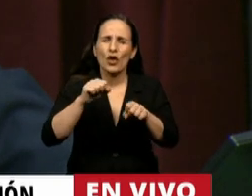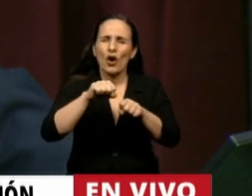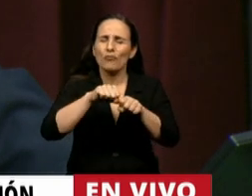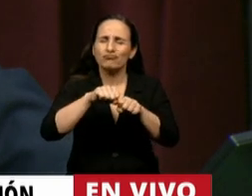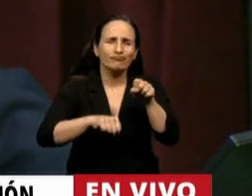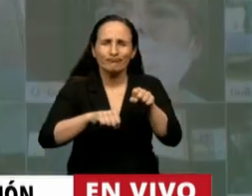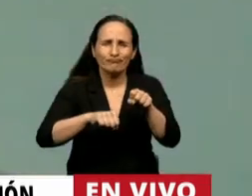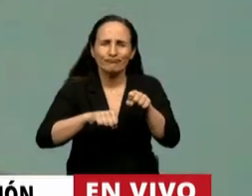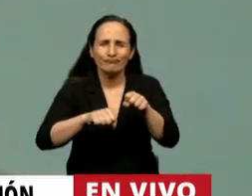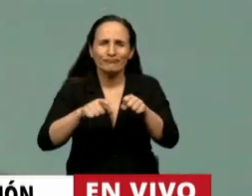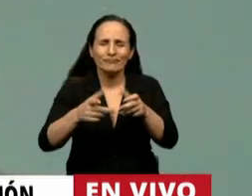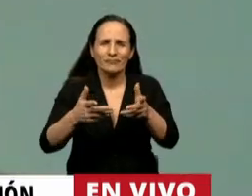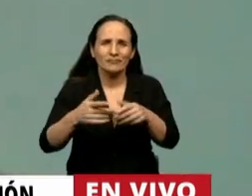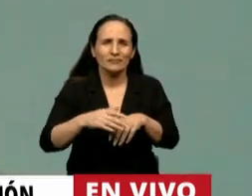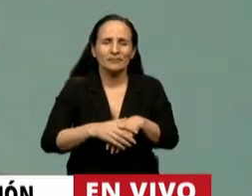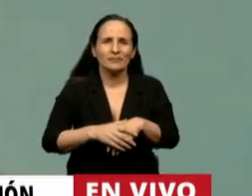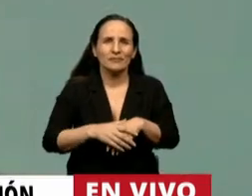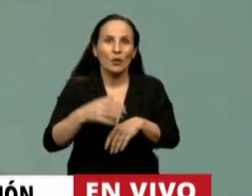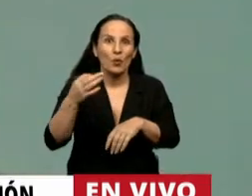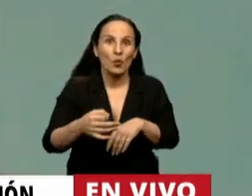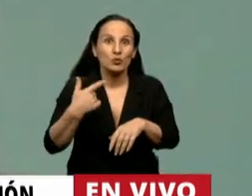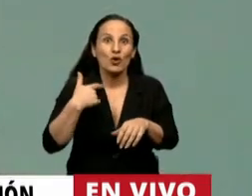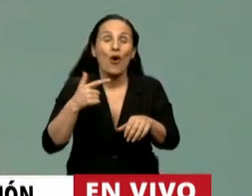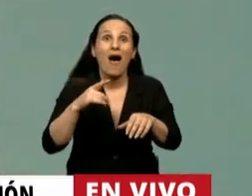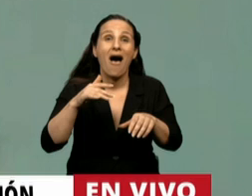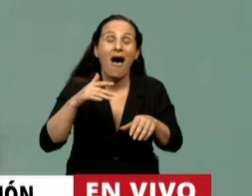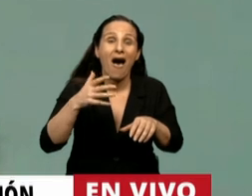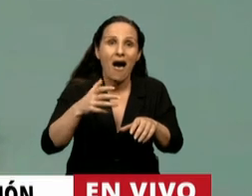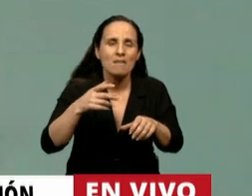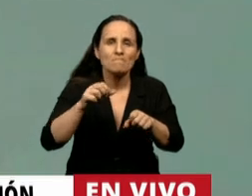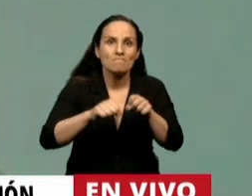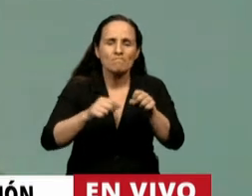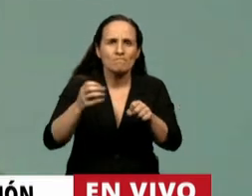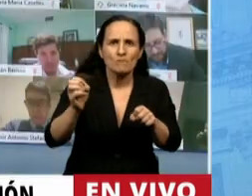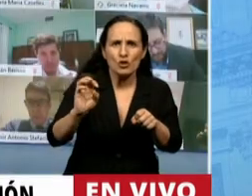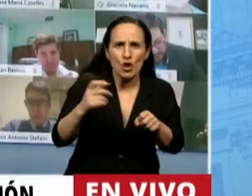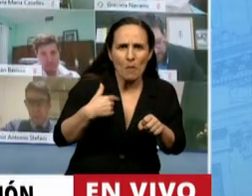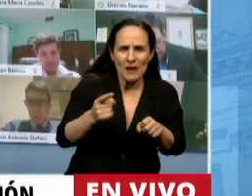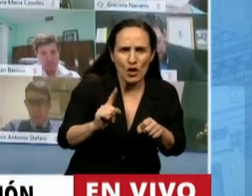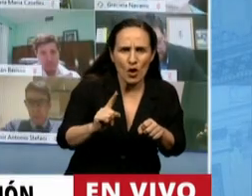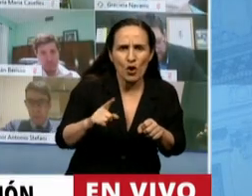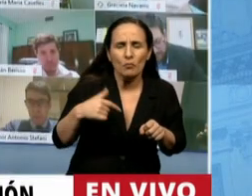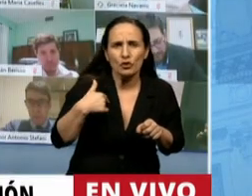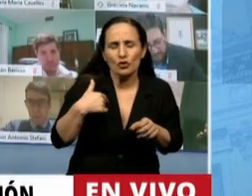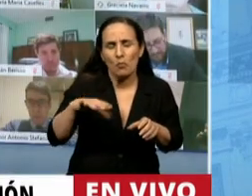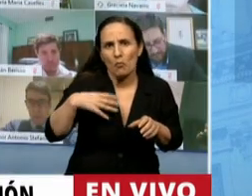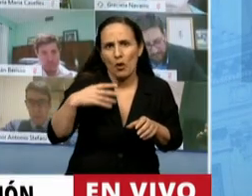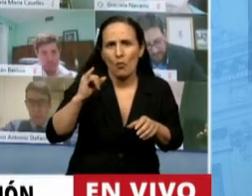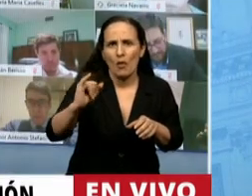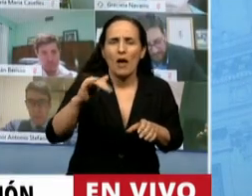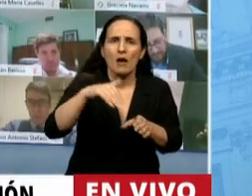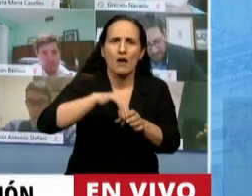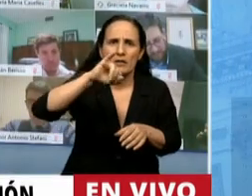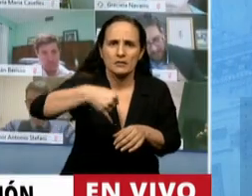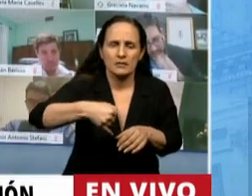este la señal justo en el momento que estaba emitiendo el voto no me nombró este es por la afirmativa para confirmar si